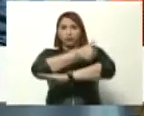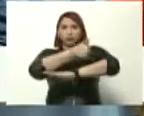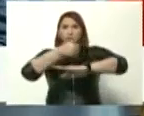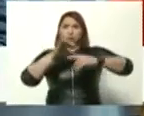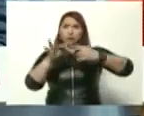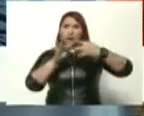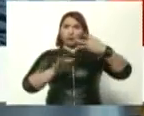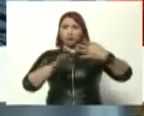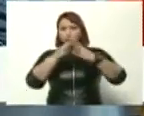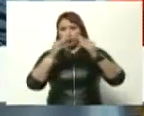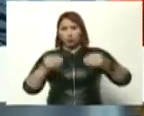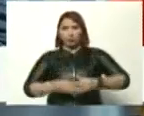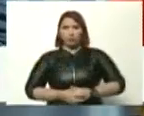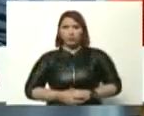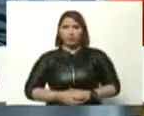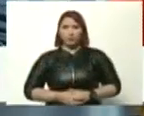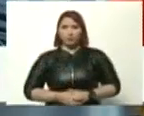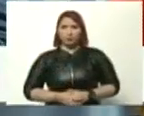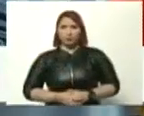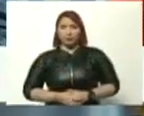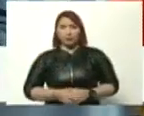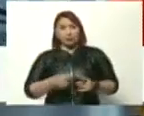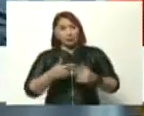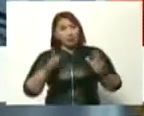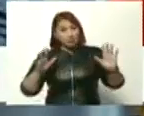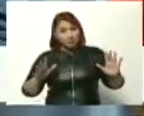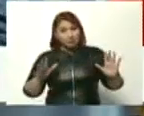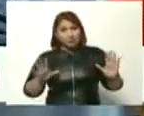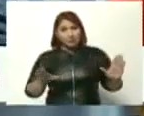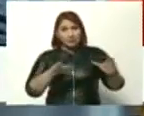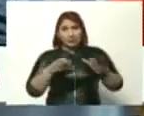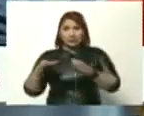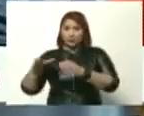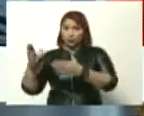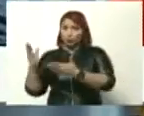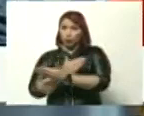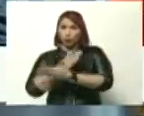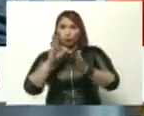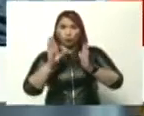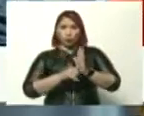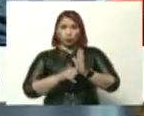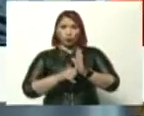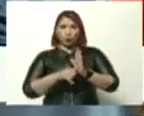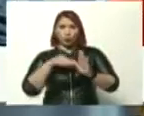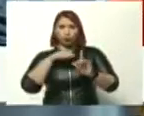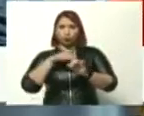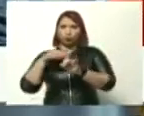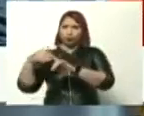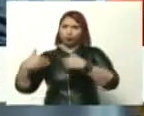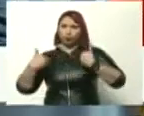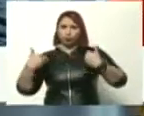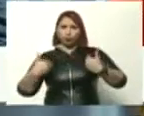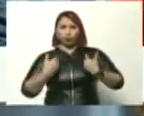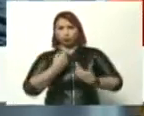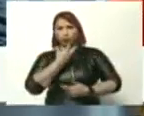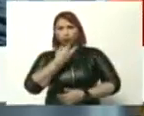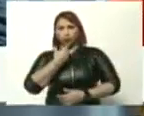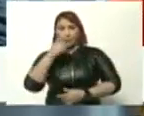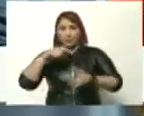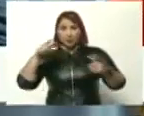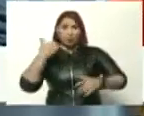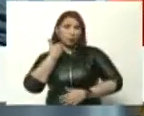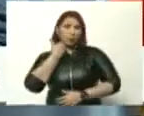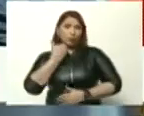planta eléctrica. Obviamente que los equipos sustraídos afectaron directamente al tratamiento de los pacientes